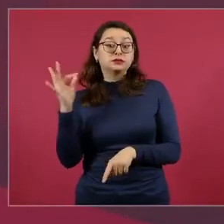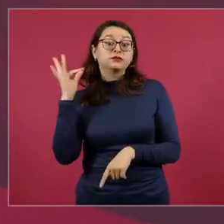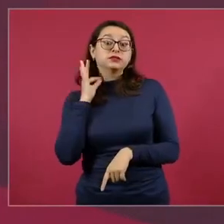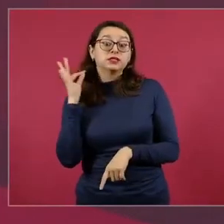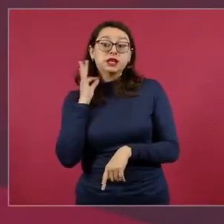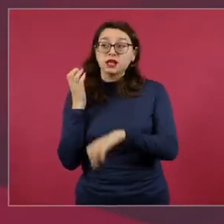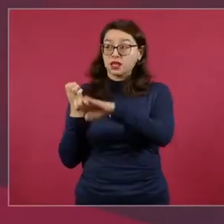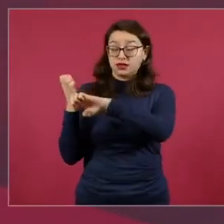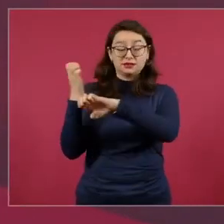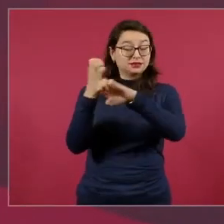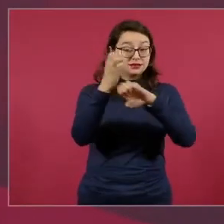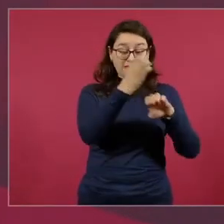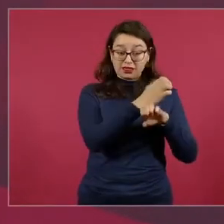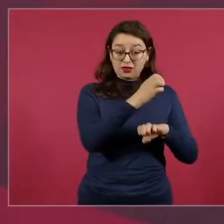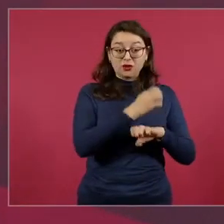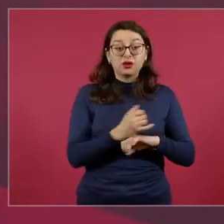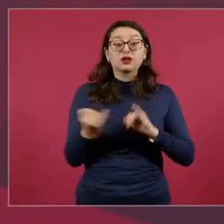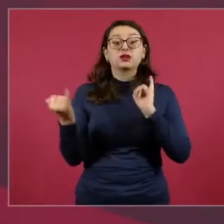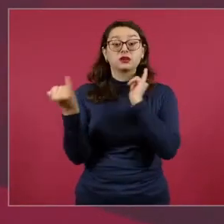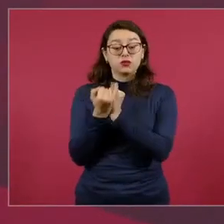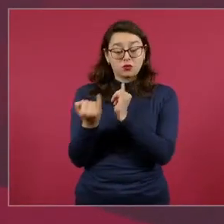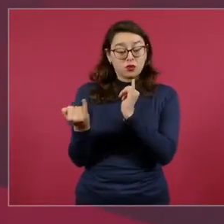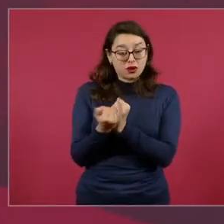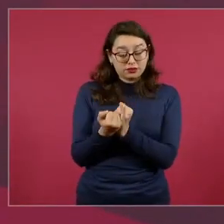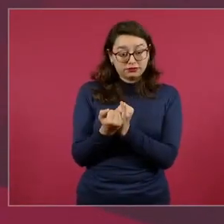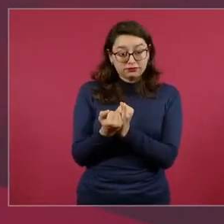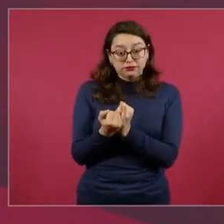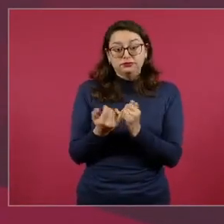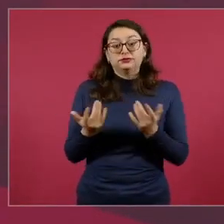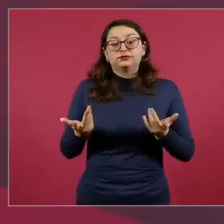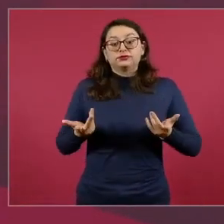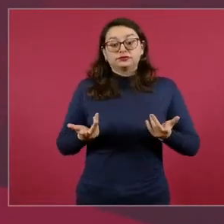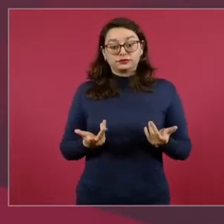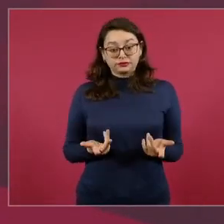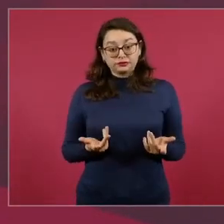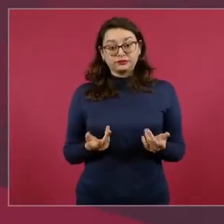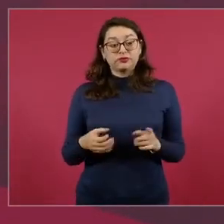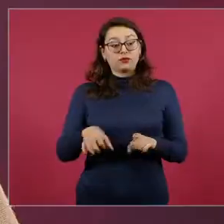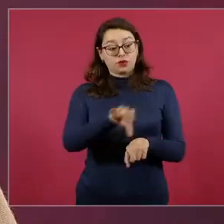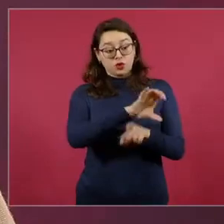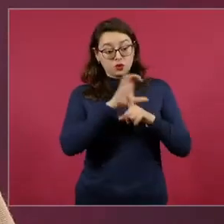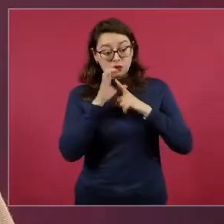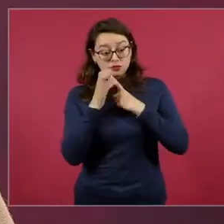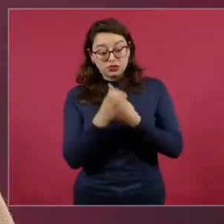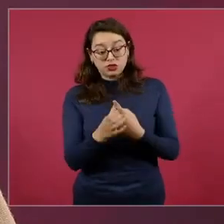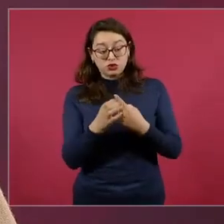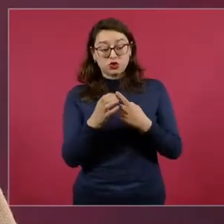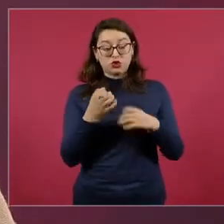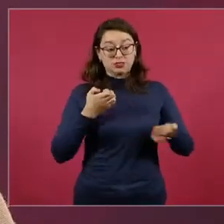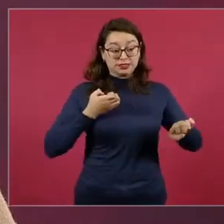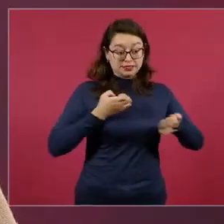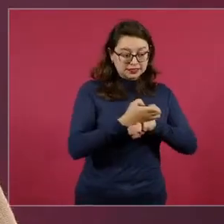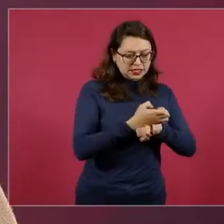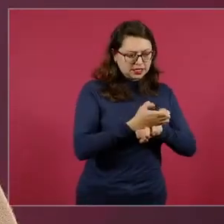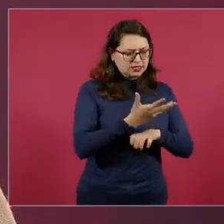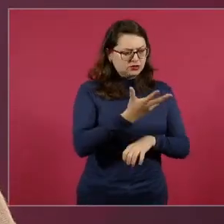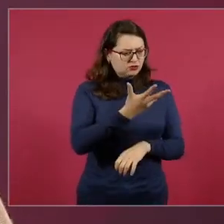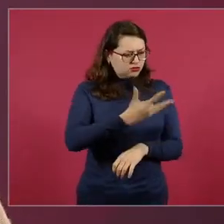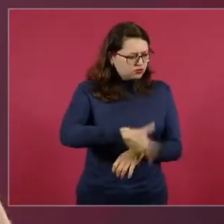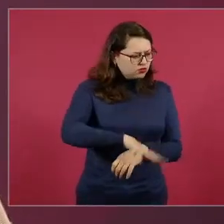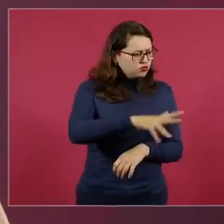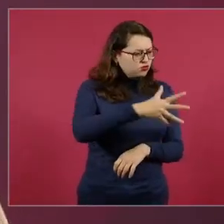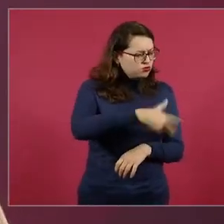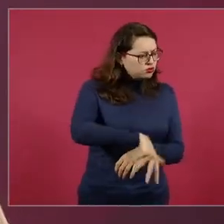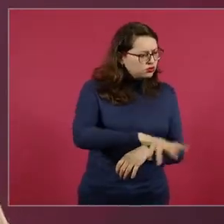que en todas las búsquedas, sobre todo en aquellas donde hay indicios de que hubo violencia, de que